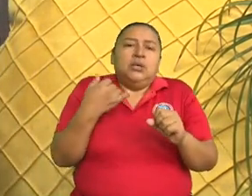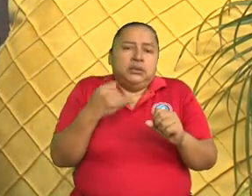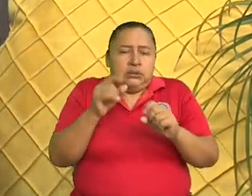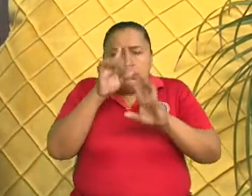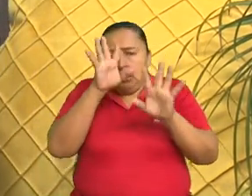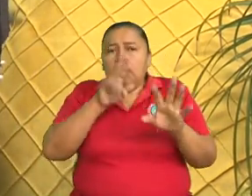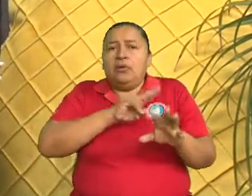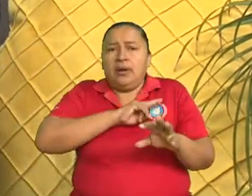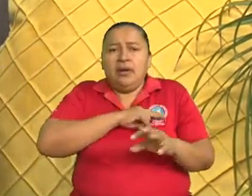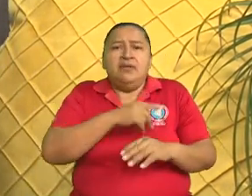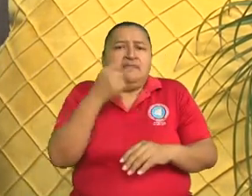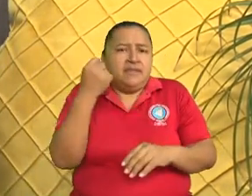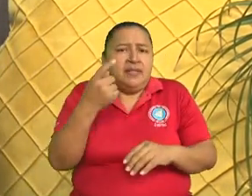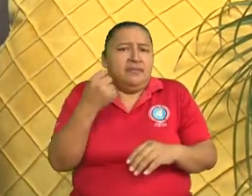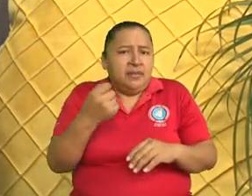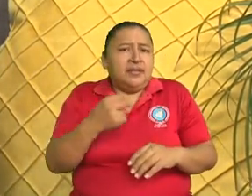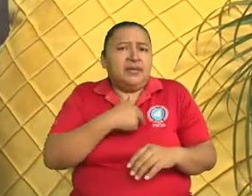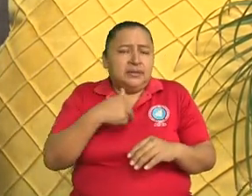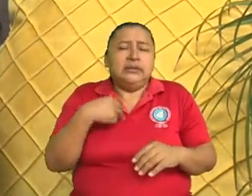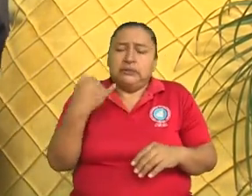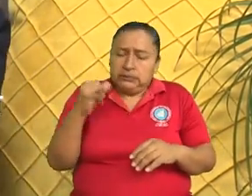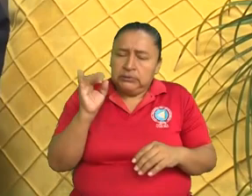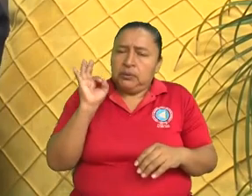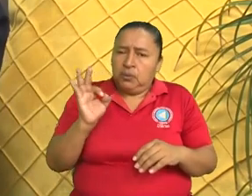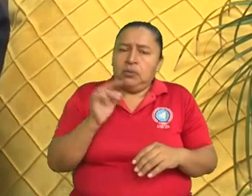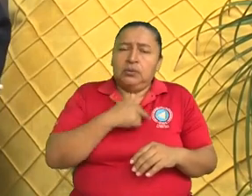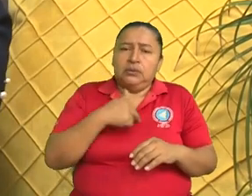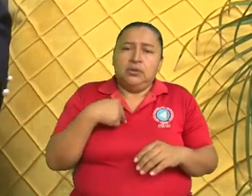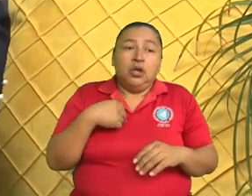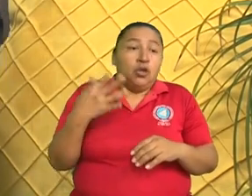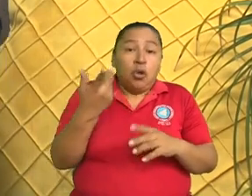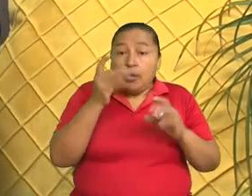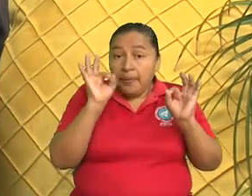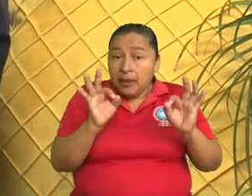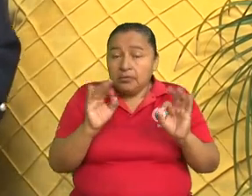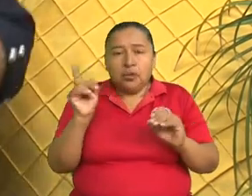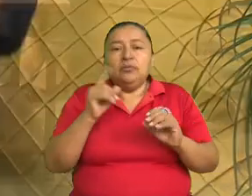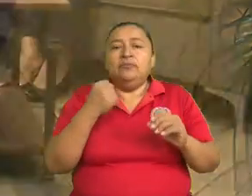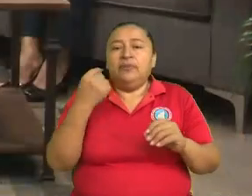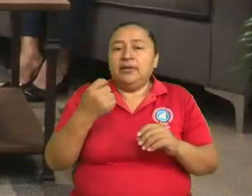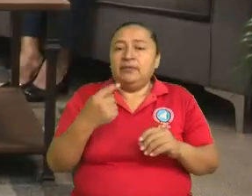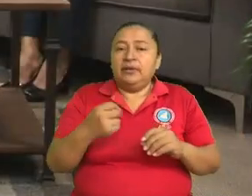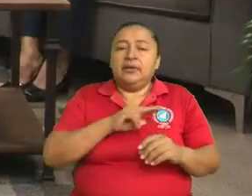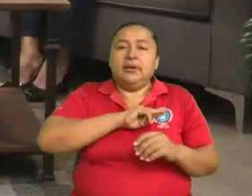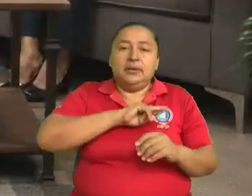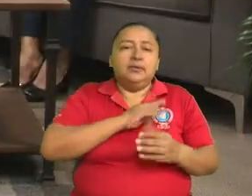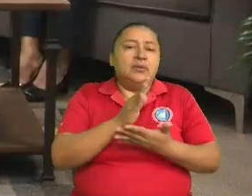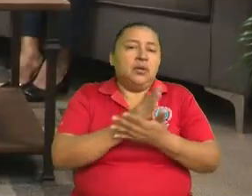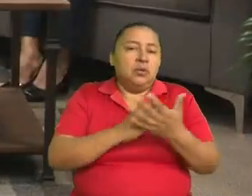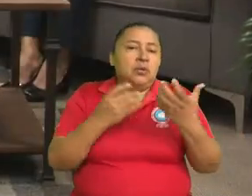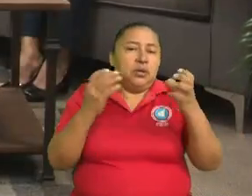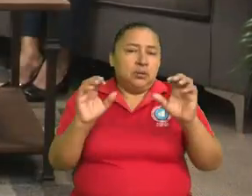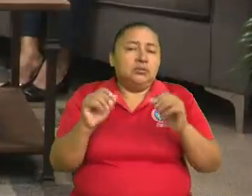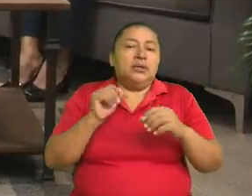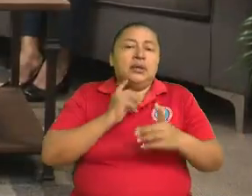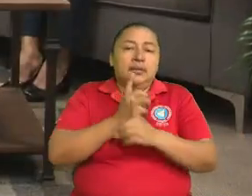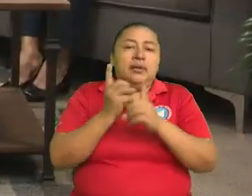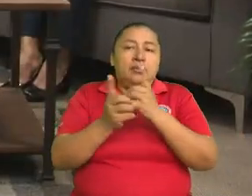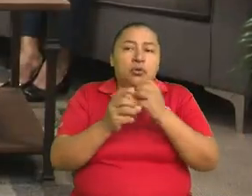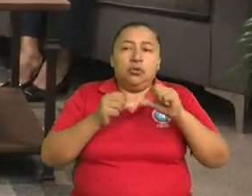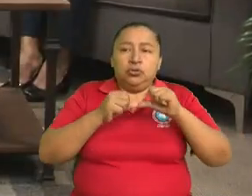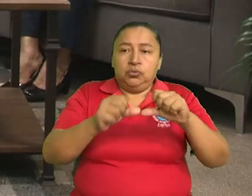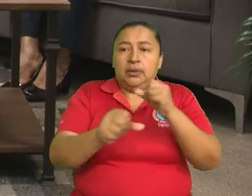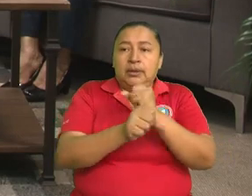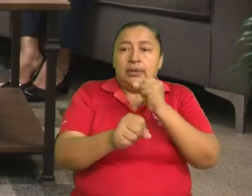muchos desafíos, evidentemente, pues, tenemos desafíos. No todo está al 100, pues. Claro que sí, siempre ahí está. Siempre hay algo que tenemos que seguir